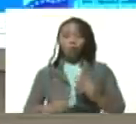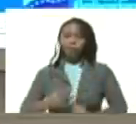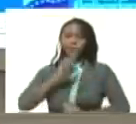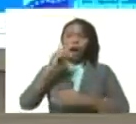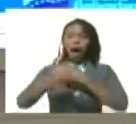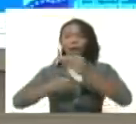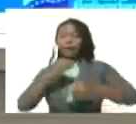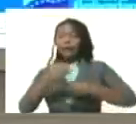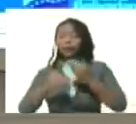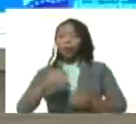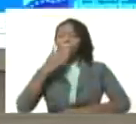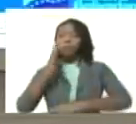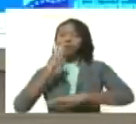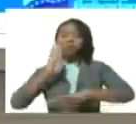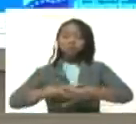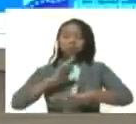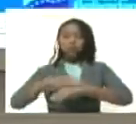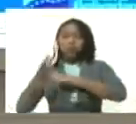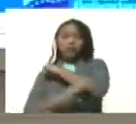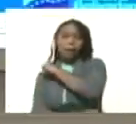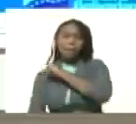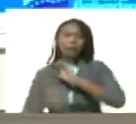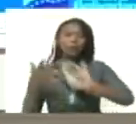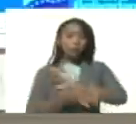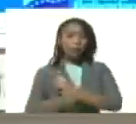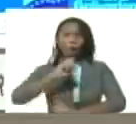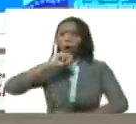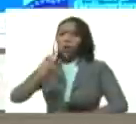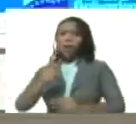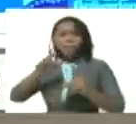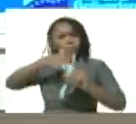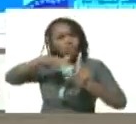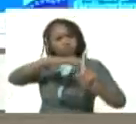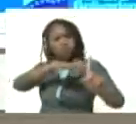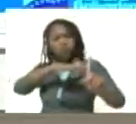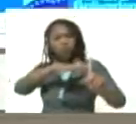ha generado delitos de odio, que ha generado persecución,